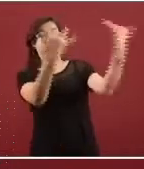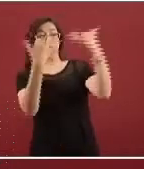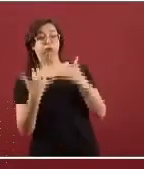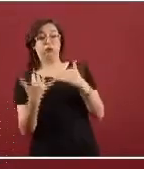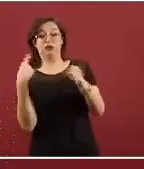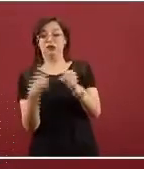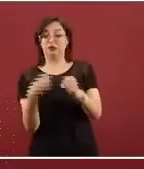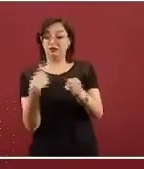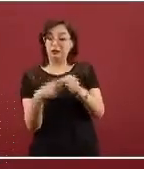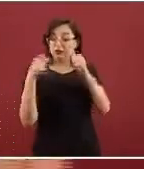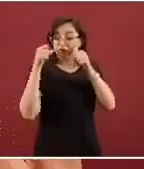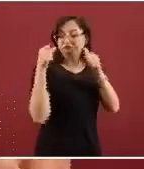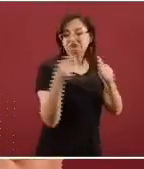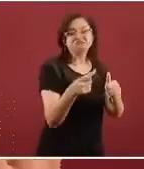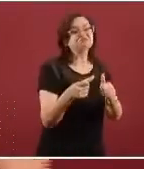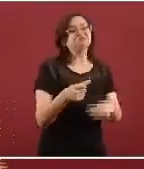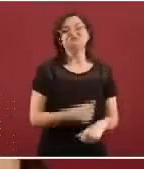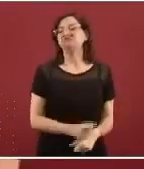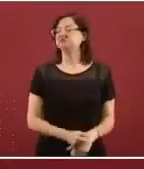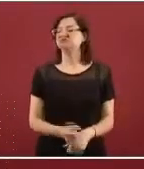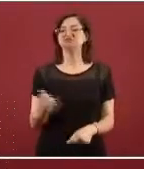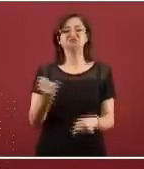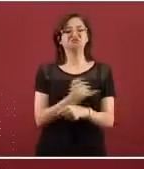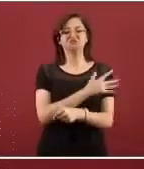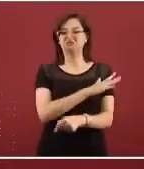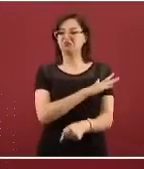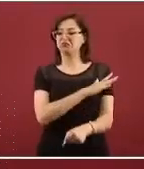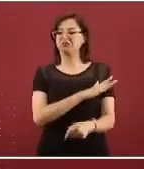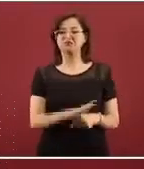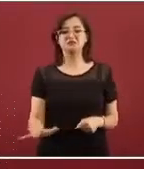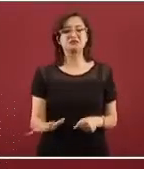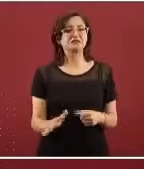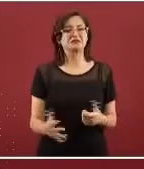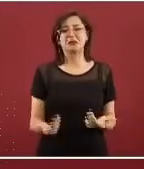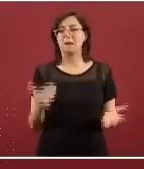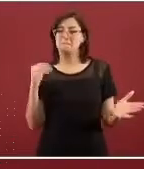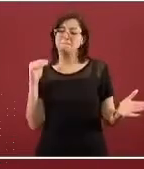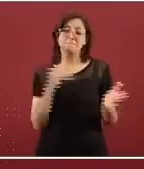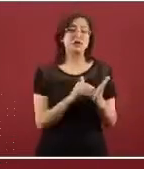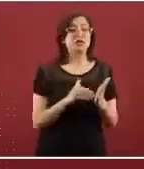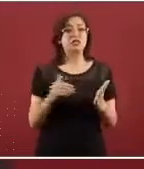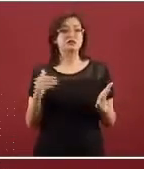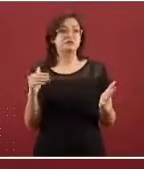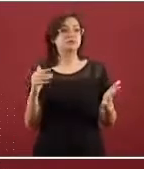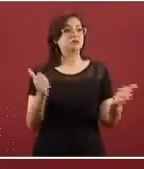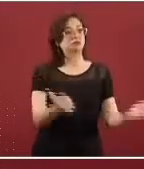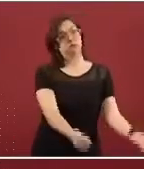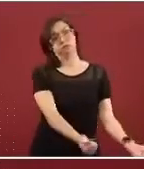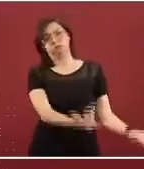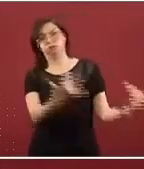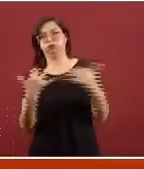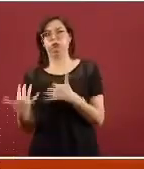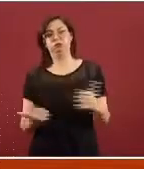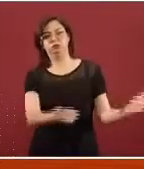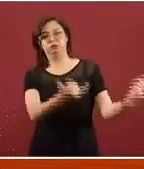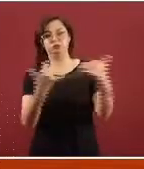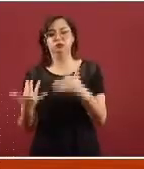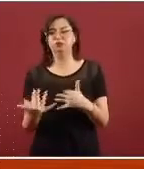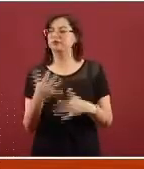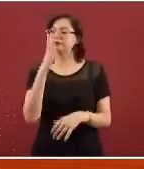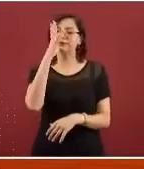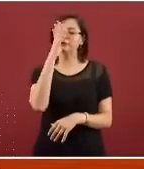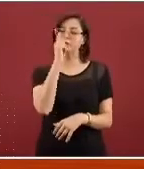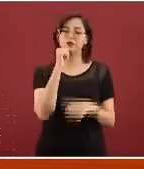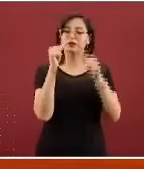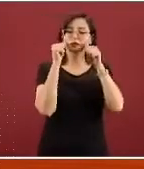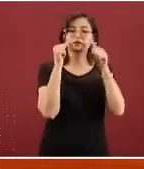las personas enfermas si esas personas llegan por decenas de miles. Entonces, hoy es el momento de actuar. Les doy un